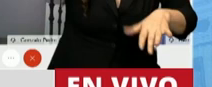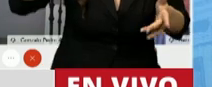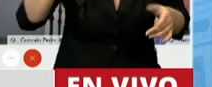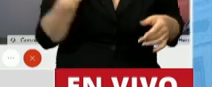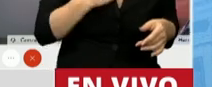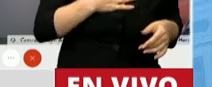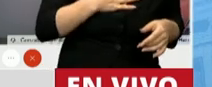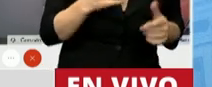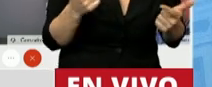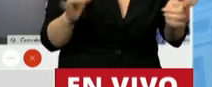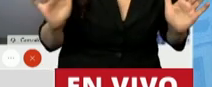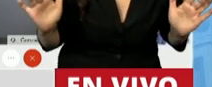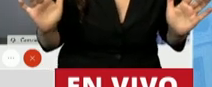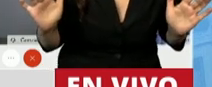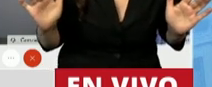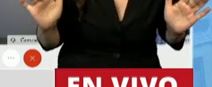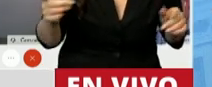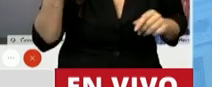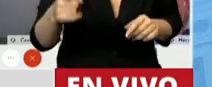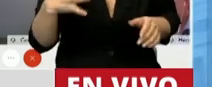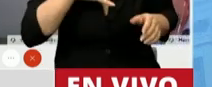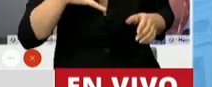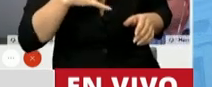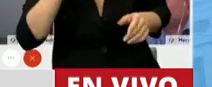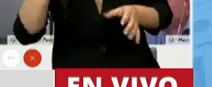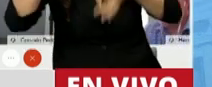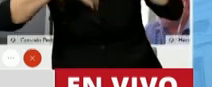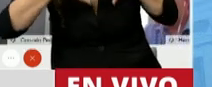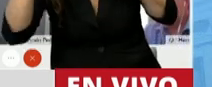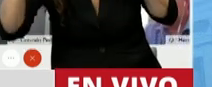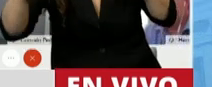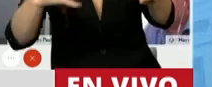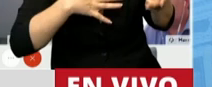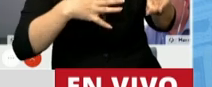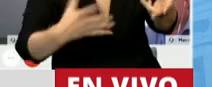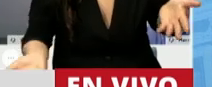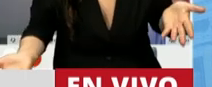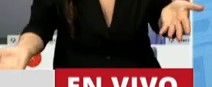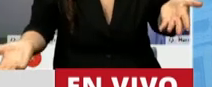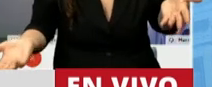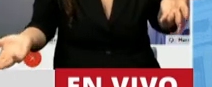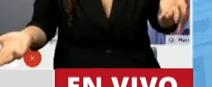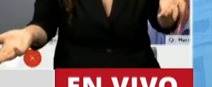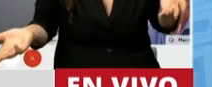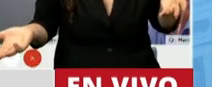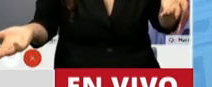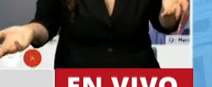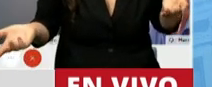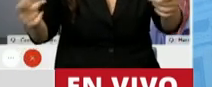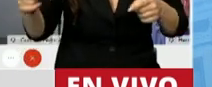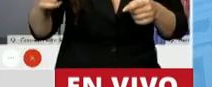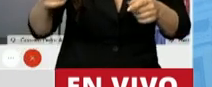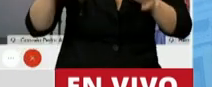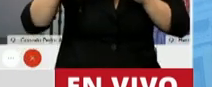nos alegra que no se haya hecho todos los testeos que hubo que hacer, mucho menos nos alegra que nos hayan contestado